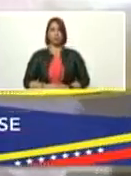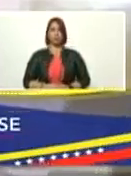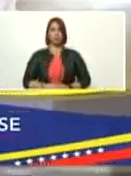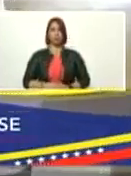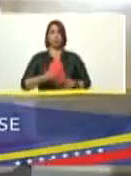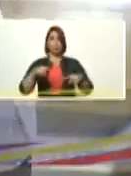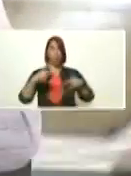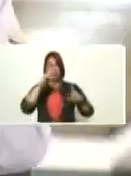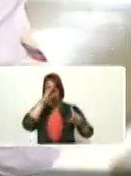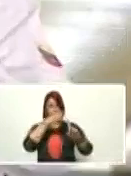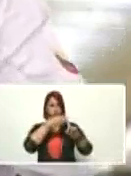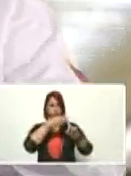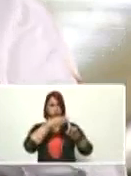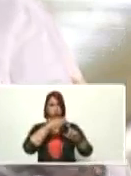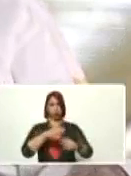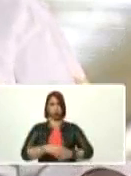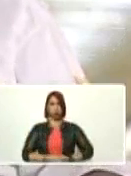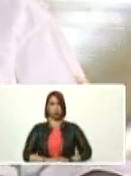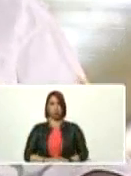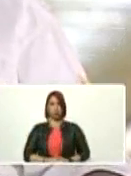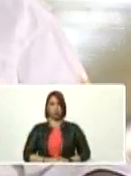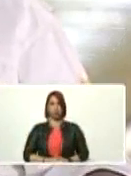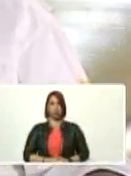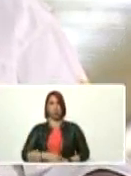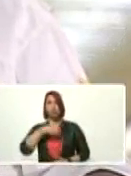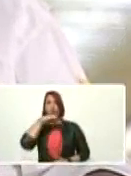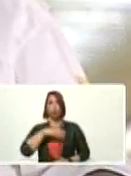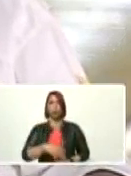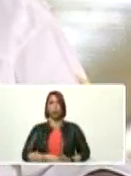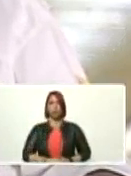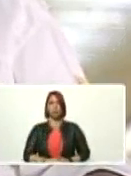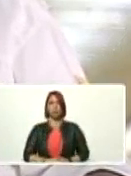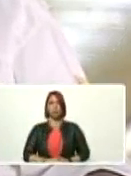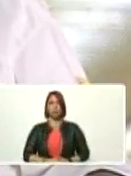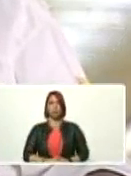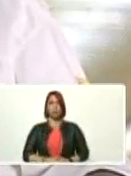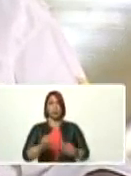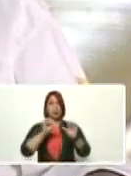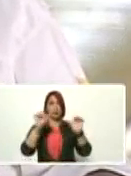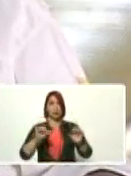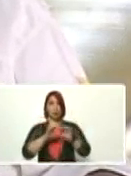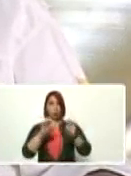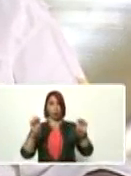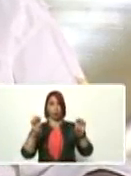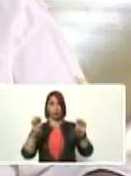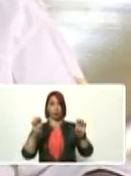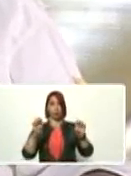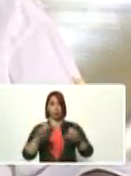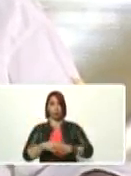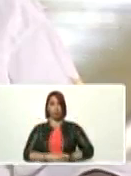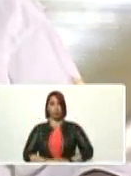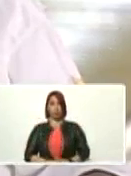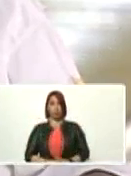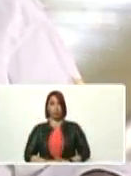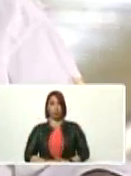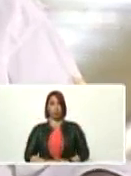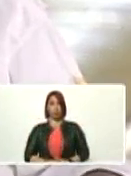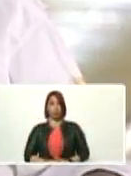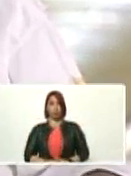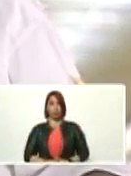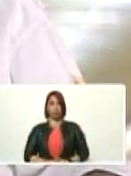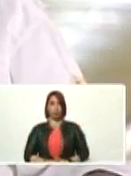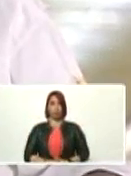Nuevo enfoque de la historia en el sistema educativo. Y que se